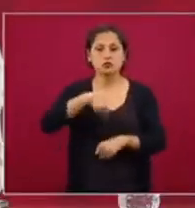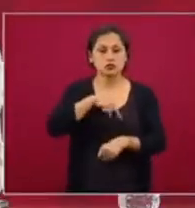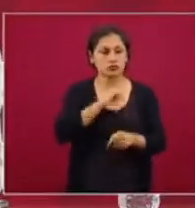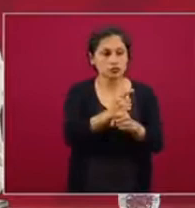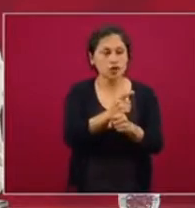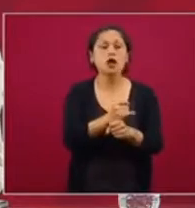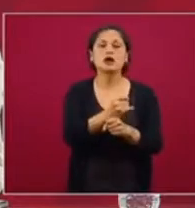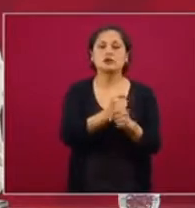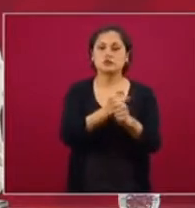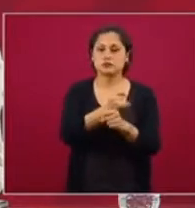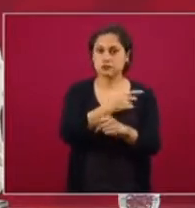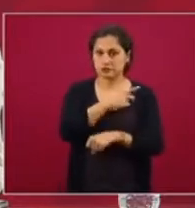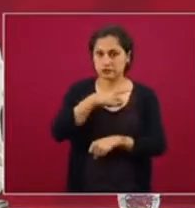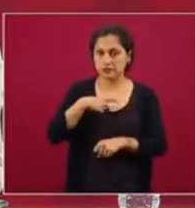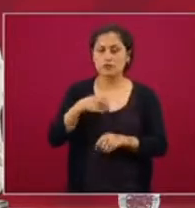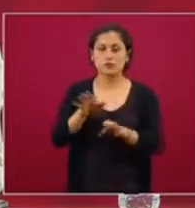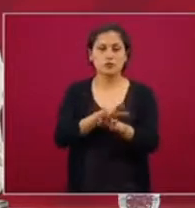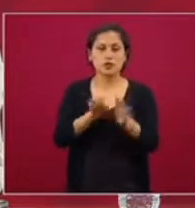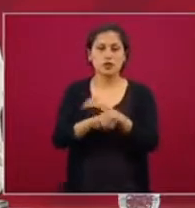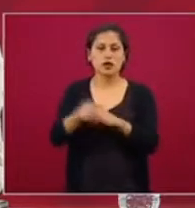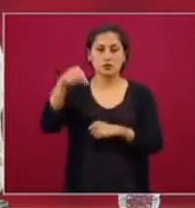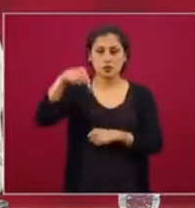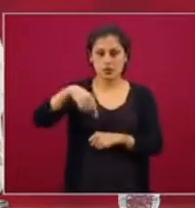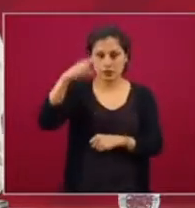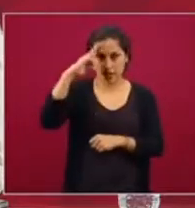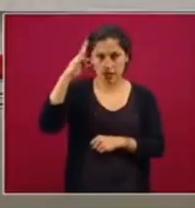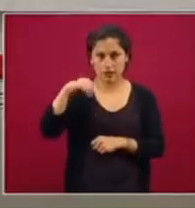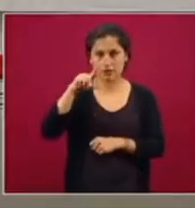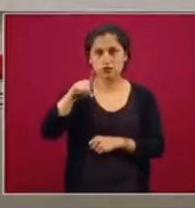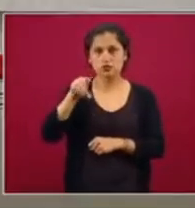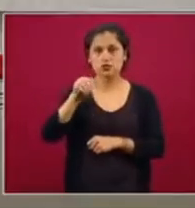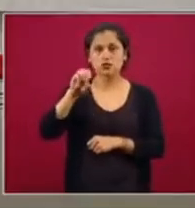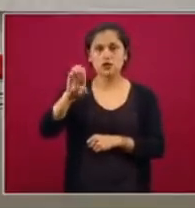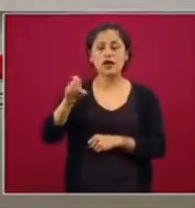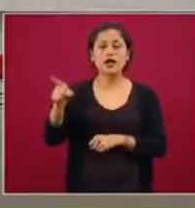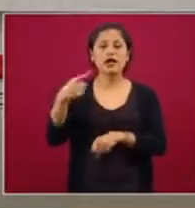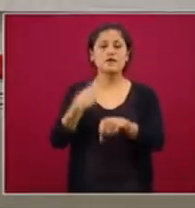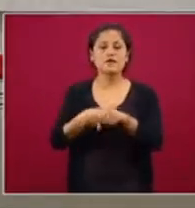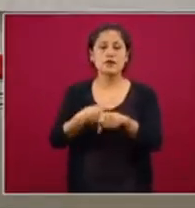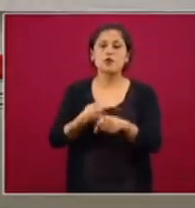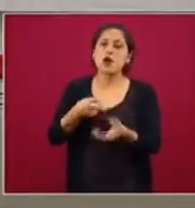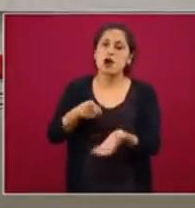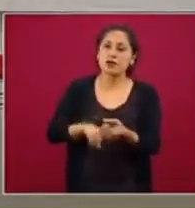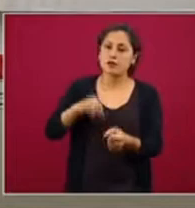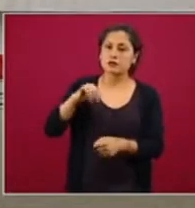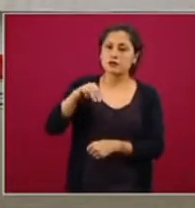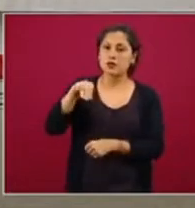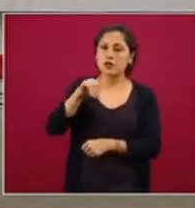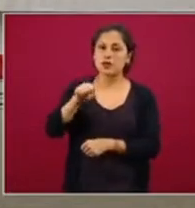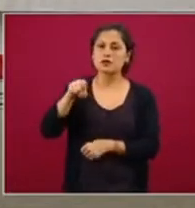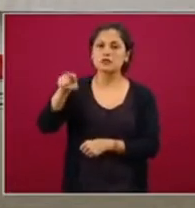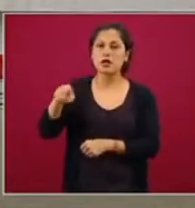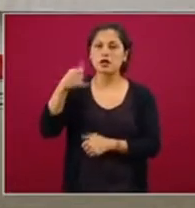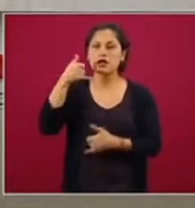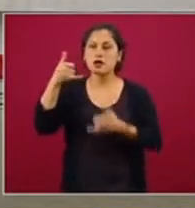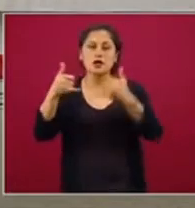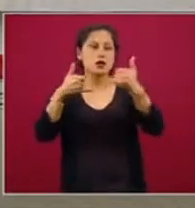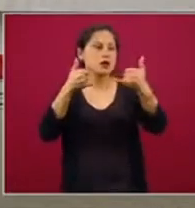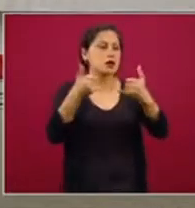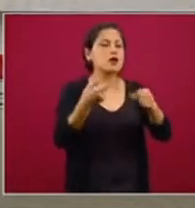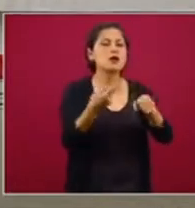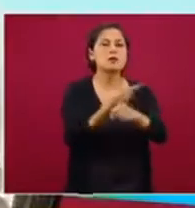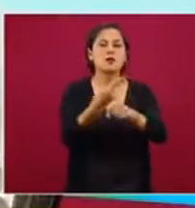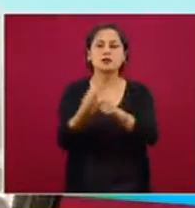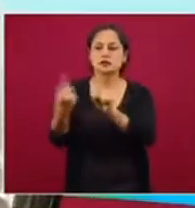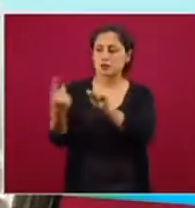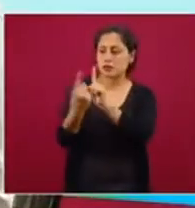ocurrió el caso del maestro Zoe Robledo, el propio Seguro Social se encargó del estudio de casos y contactos, pero en comunicación